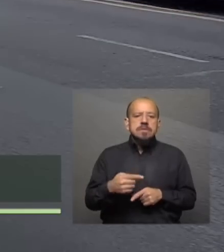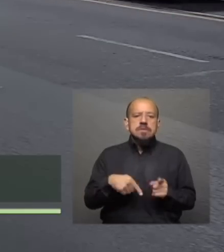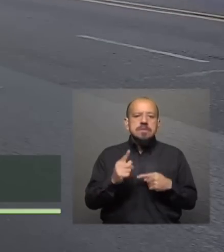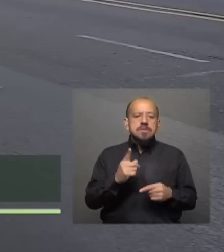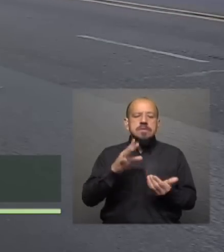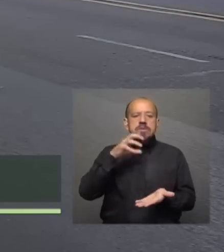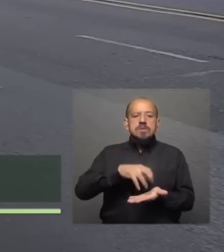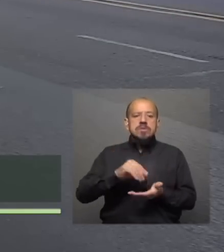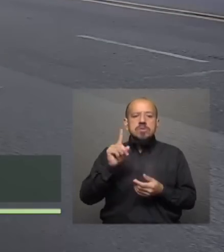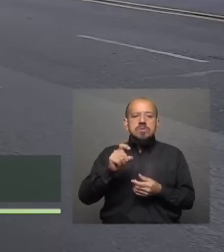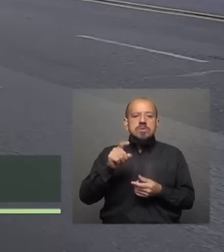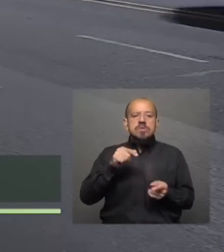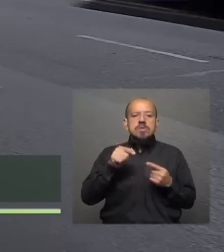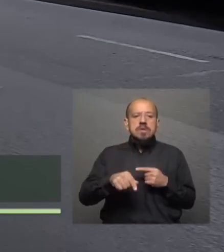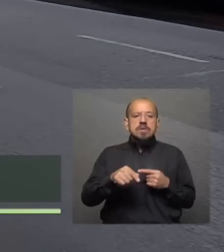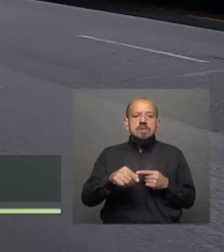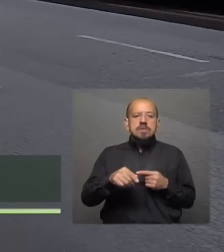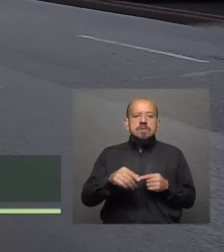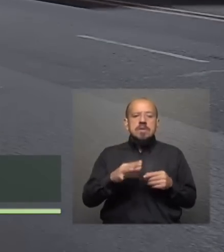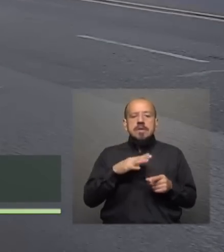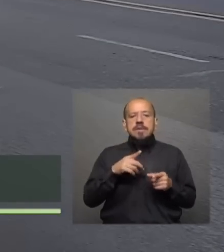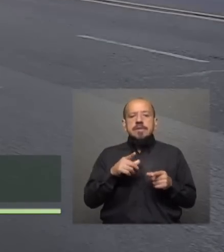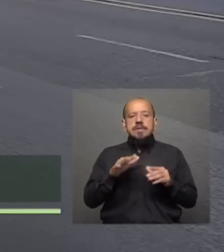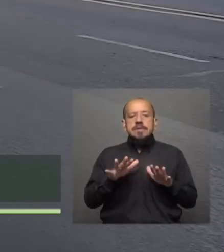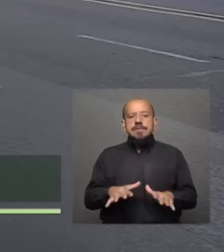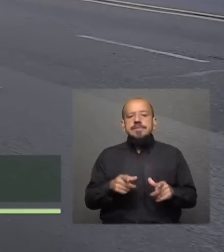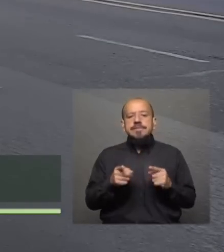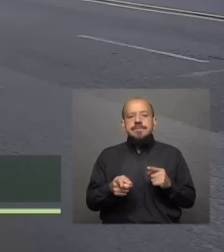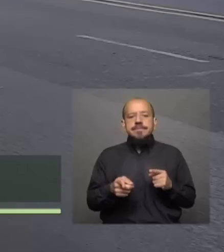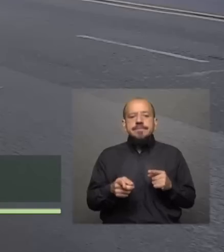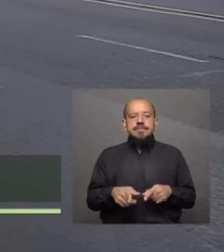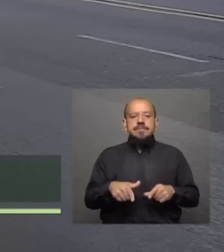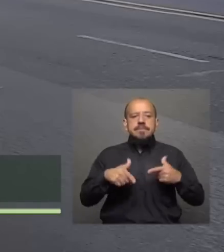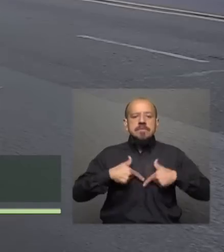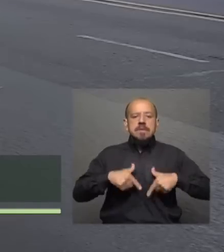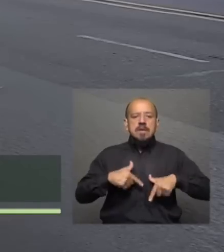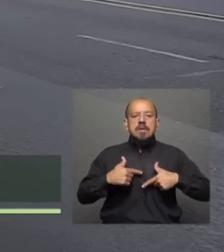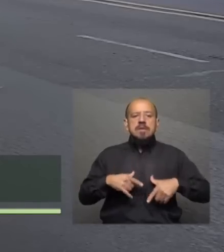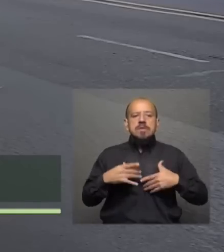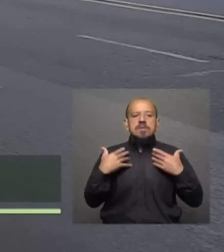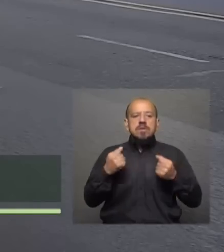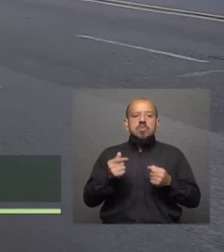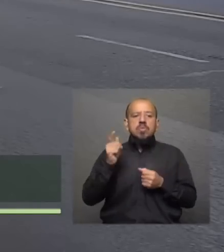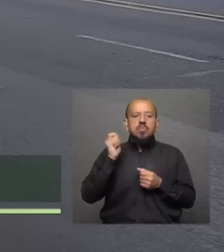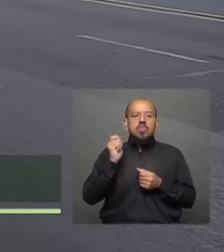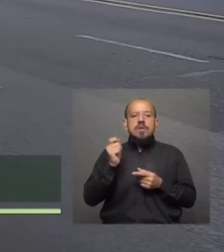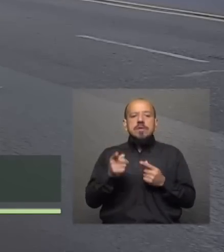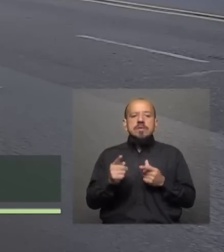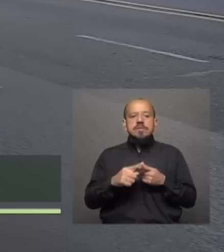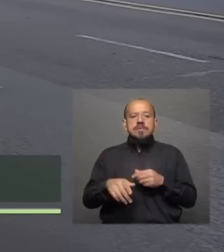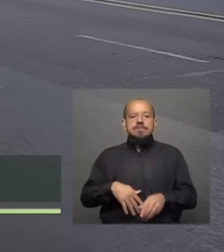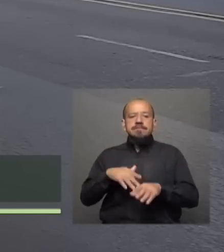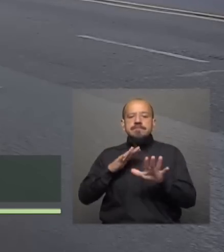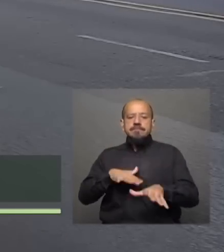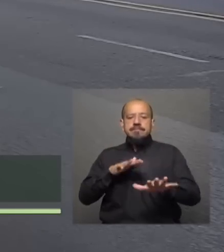local central de oce hasta aquí donde estamos parados frente al Ministerio de salud pública mis espaldas la marcha